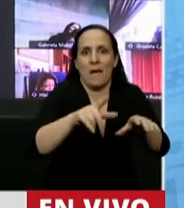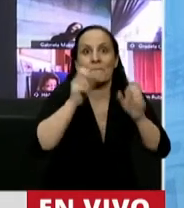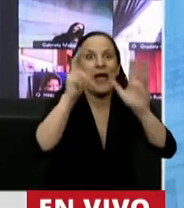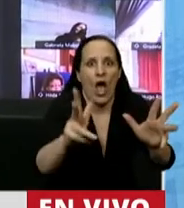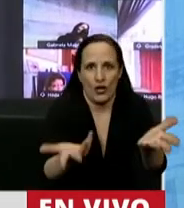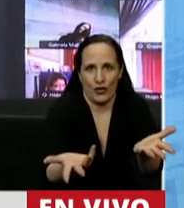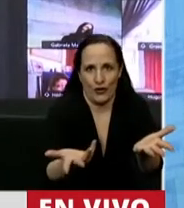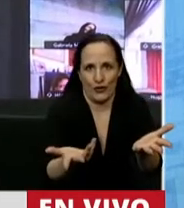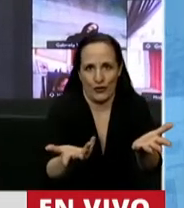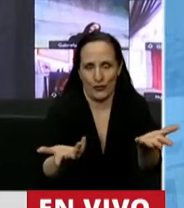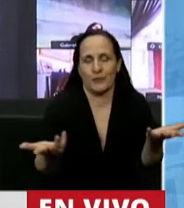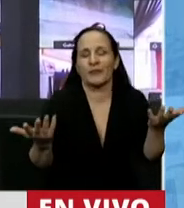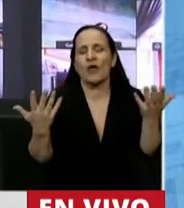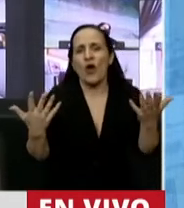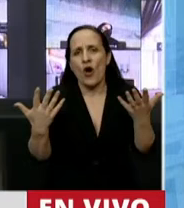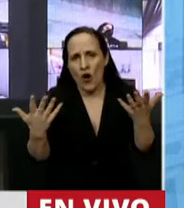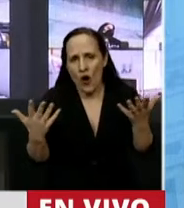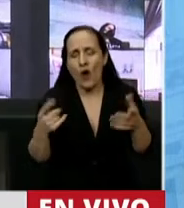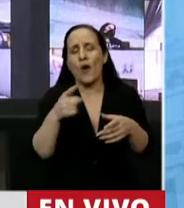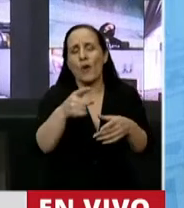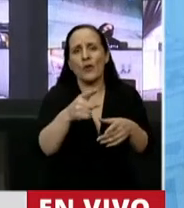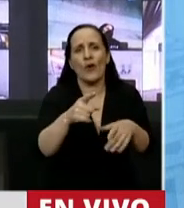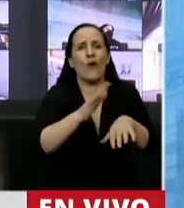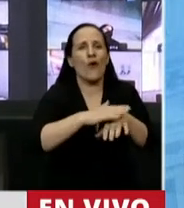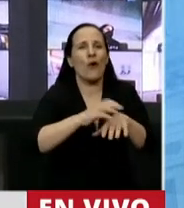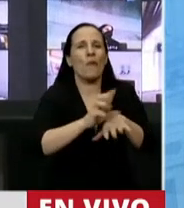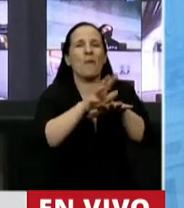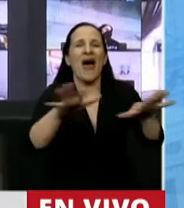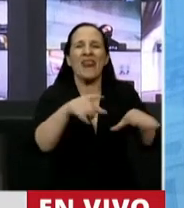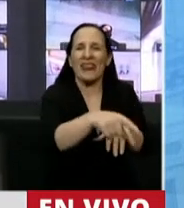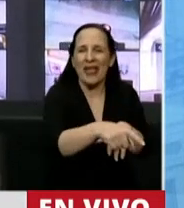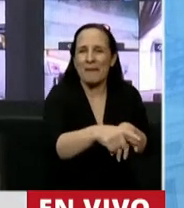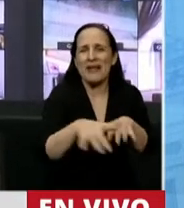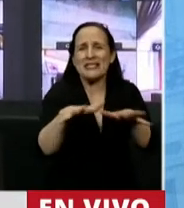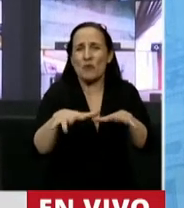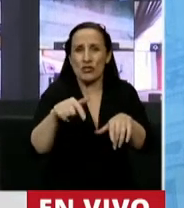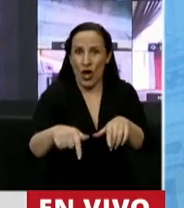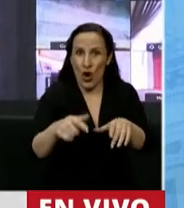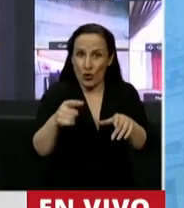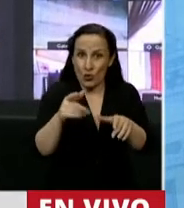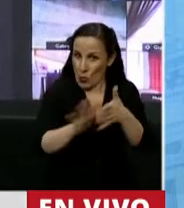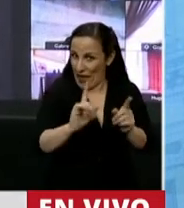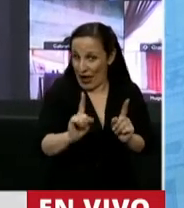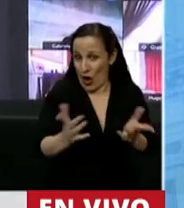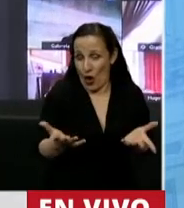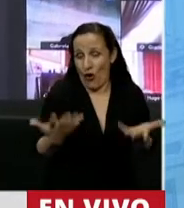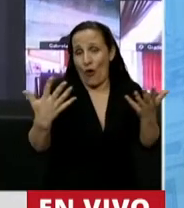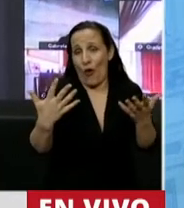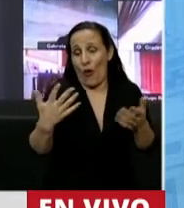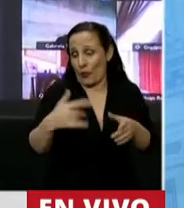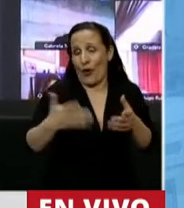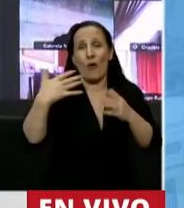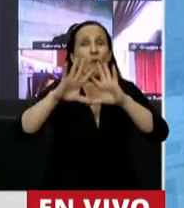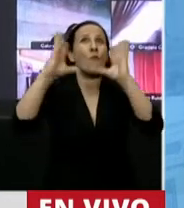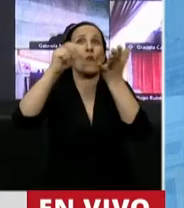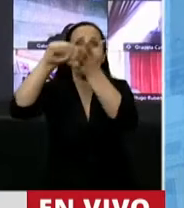La pandemia agudizó y probablemente expuso de manera más cruda una realidad que no es nueva. Desde que el neoliberalismo se impuso en el